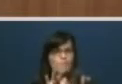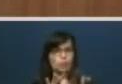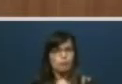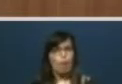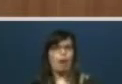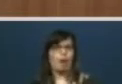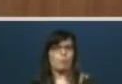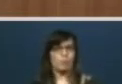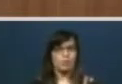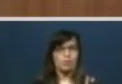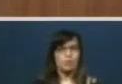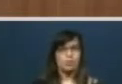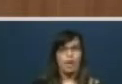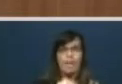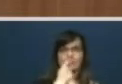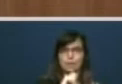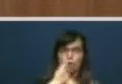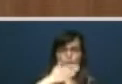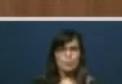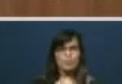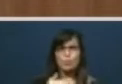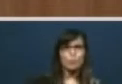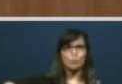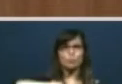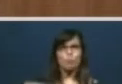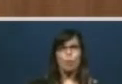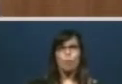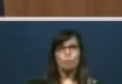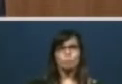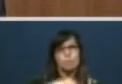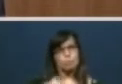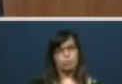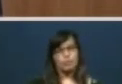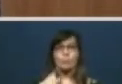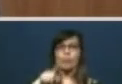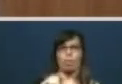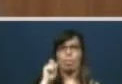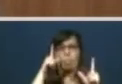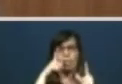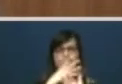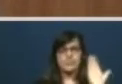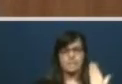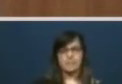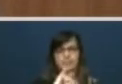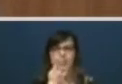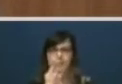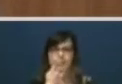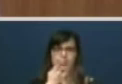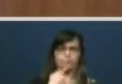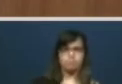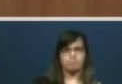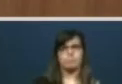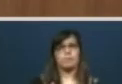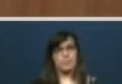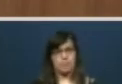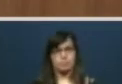valorando unos logros que son ya patrimonio de todos pero también mejorando los errores y las carencias acreditados para